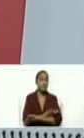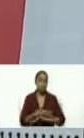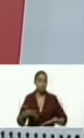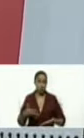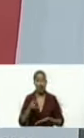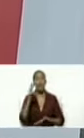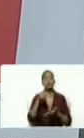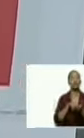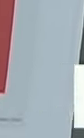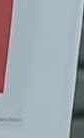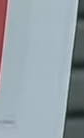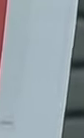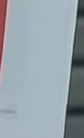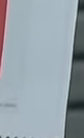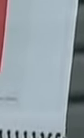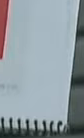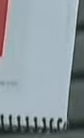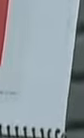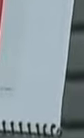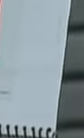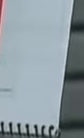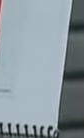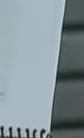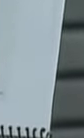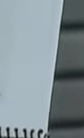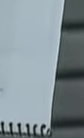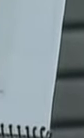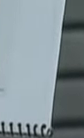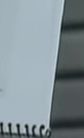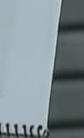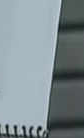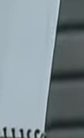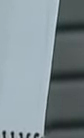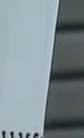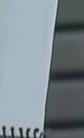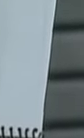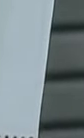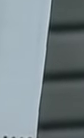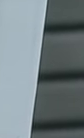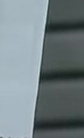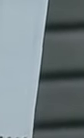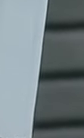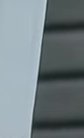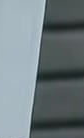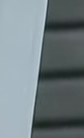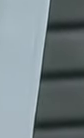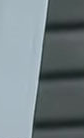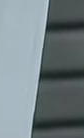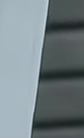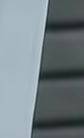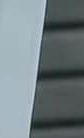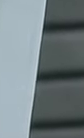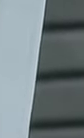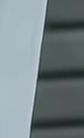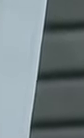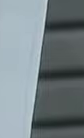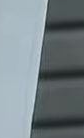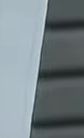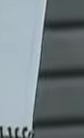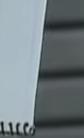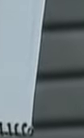800, pandemia todavía. 22, más o menos, 1.700. 23,